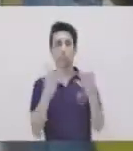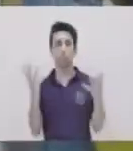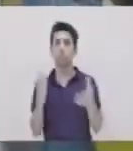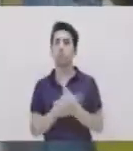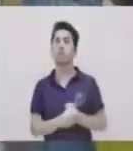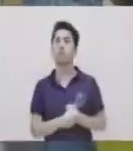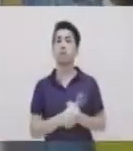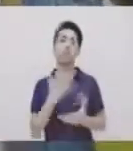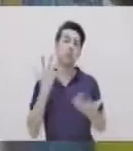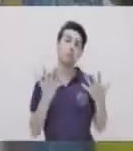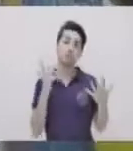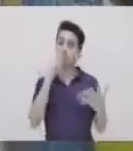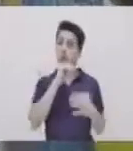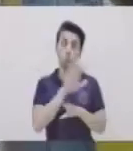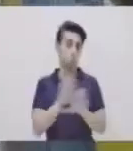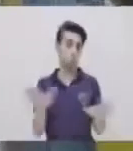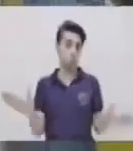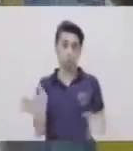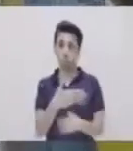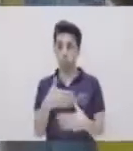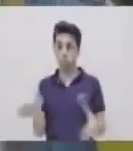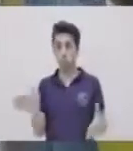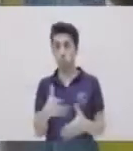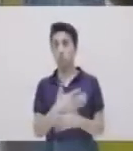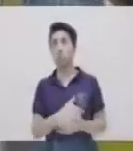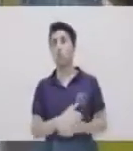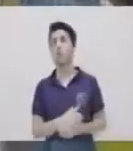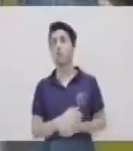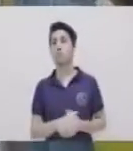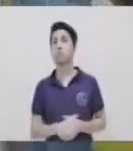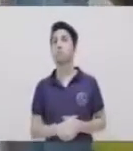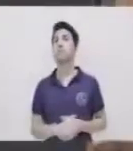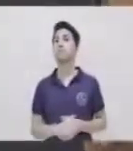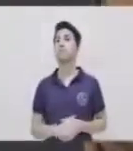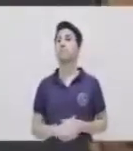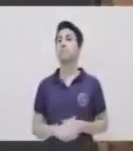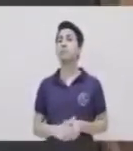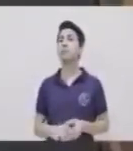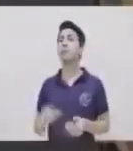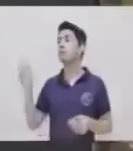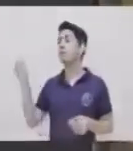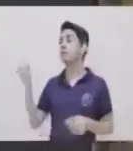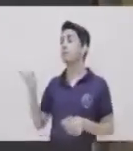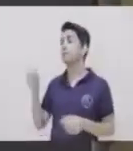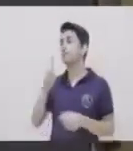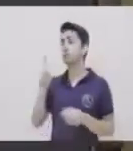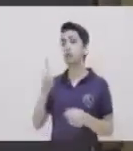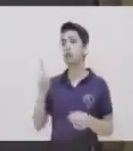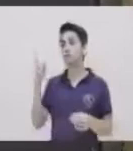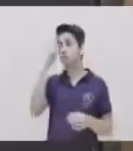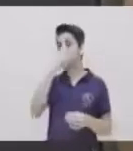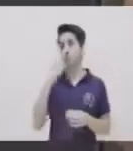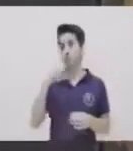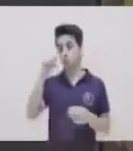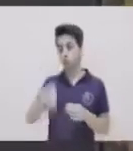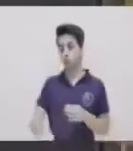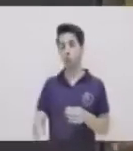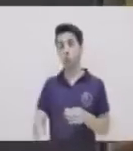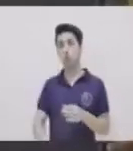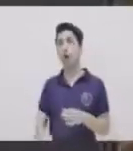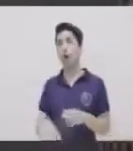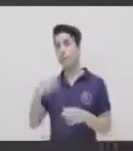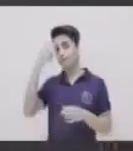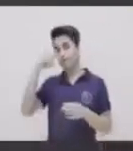común. Posiblemente ya no esté. Se encuentra ubicada a partir del área sur